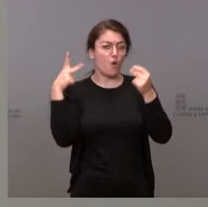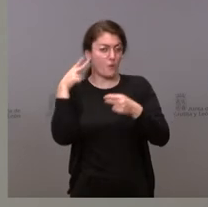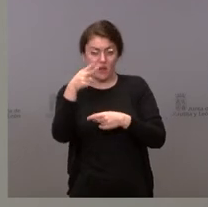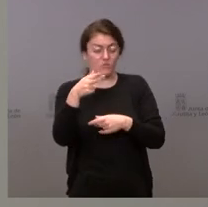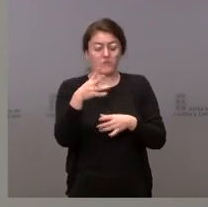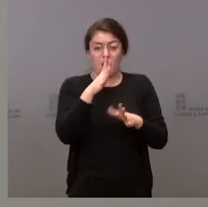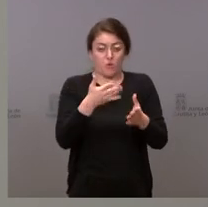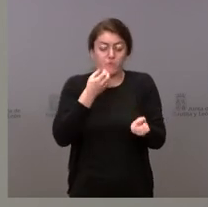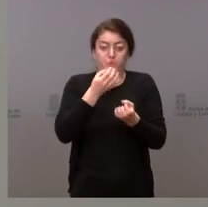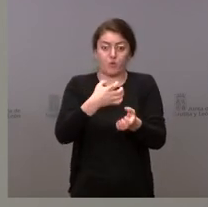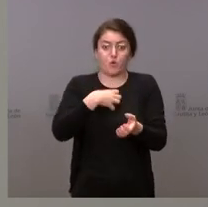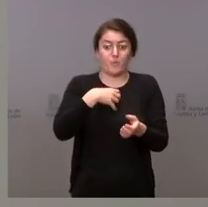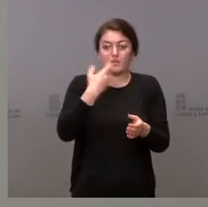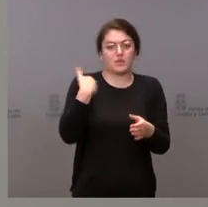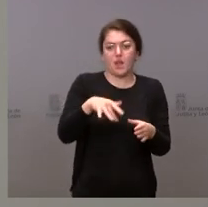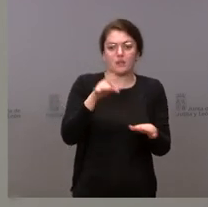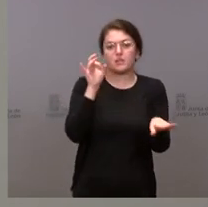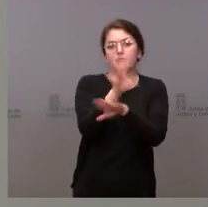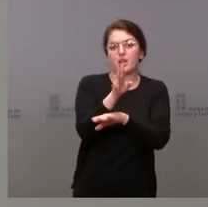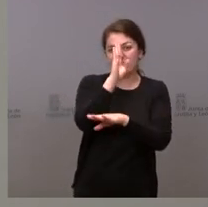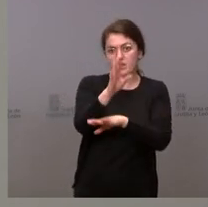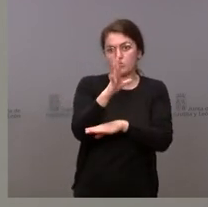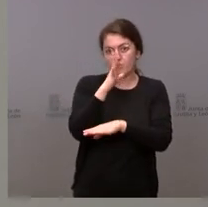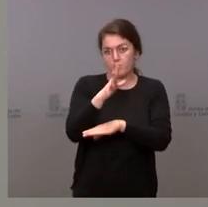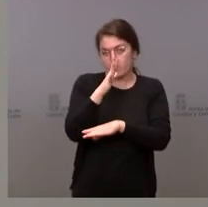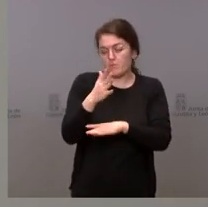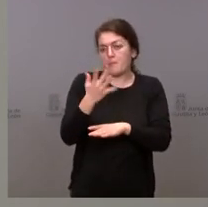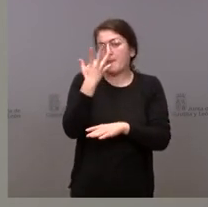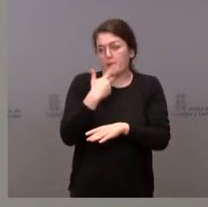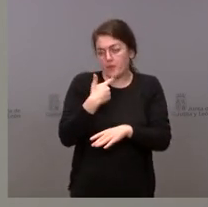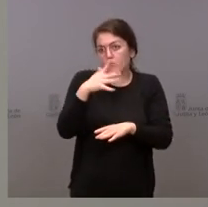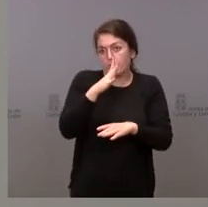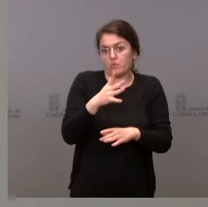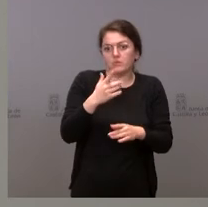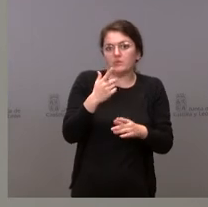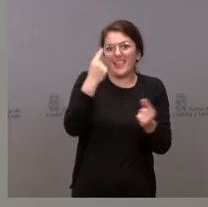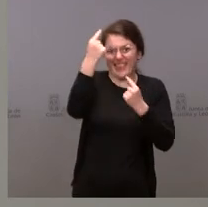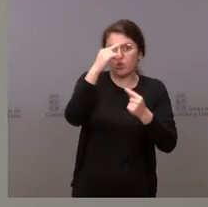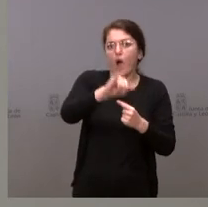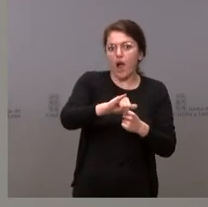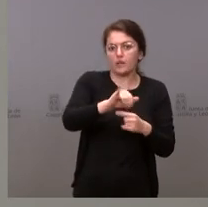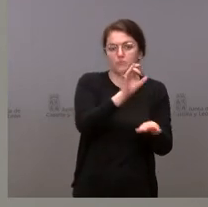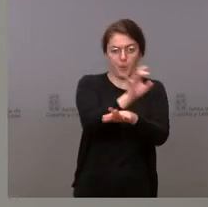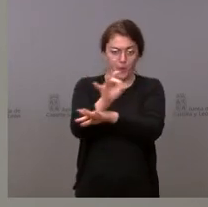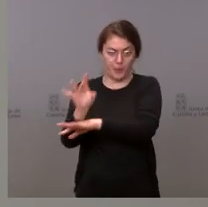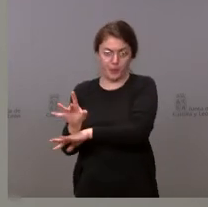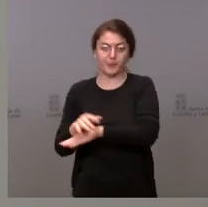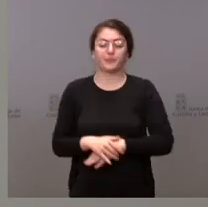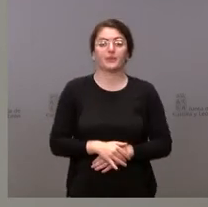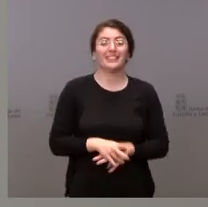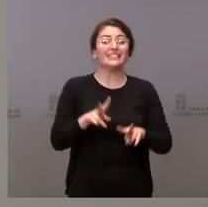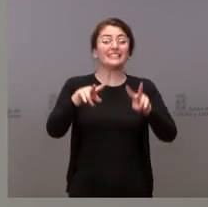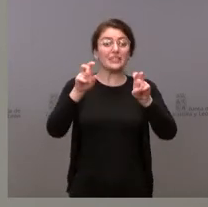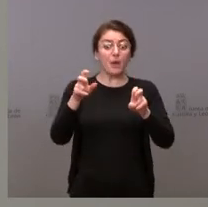ustedes porque es mucho mejor que andar aquí premio solamente provincia provincial tenemos los datos y en cuanto al tema de esta mujer que